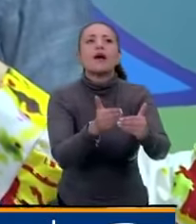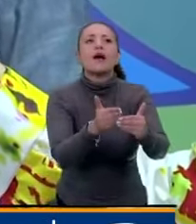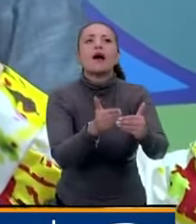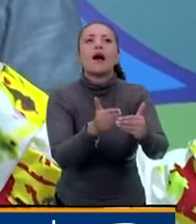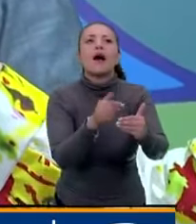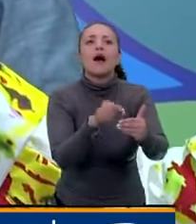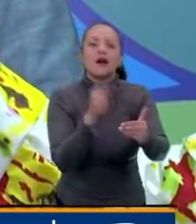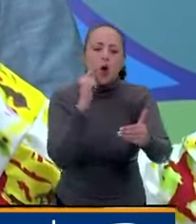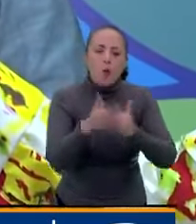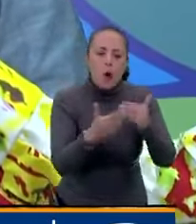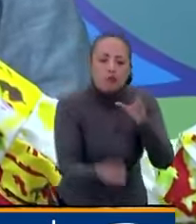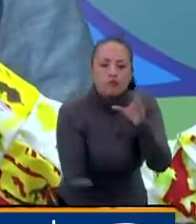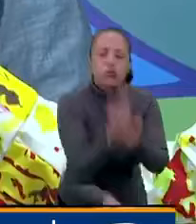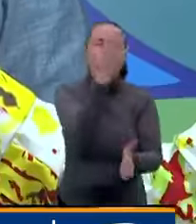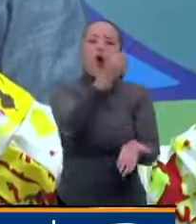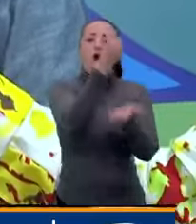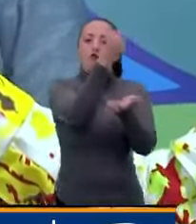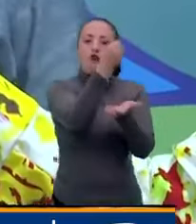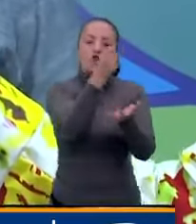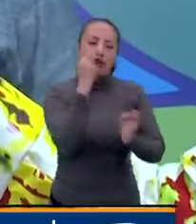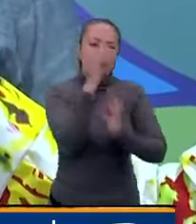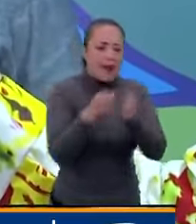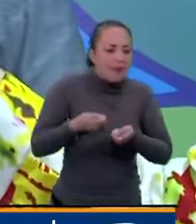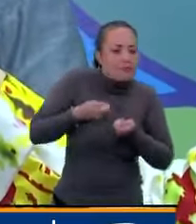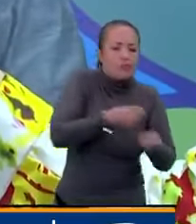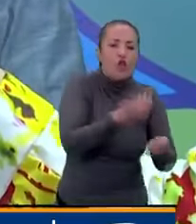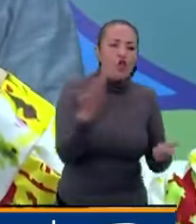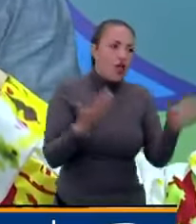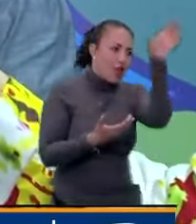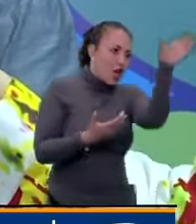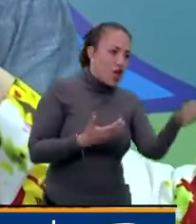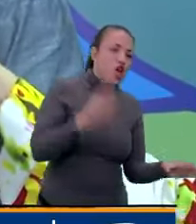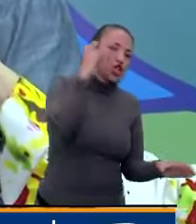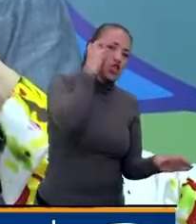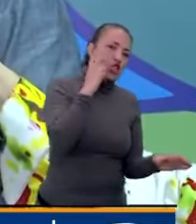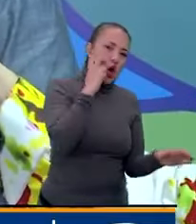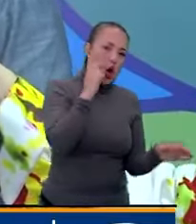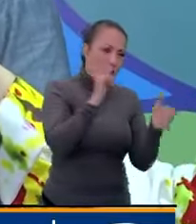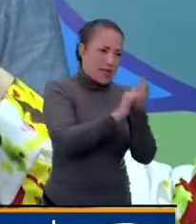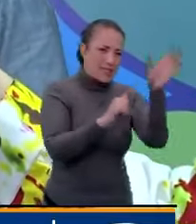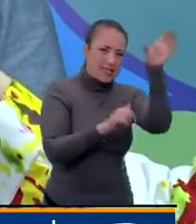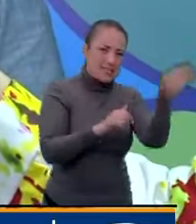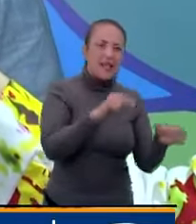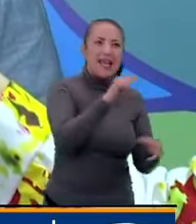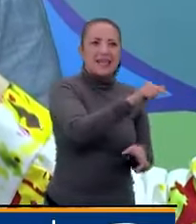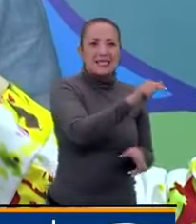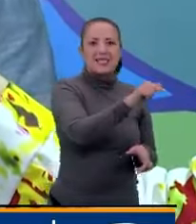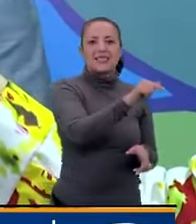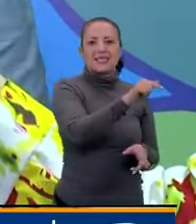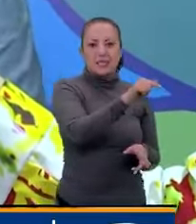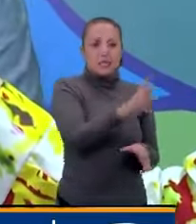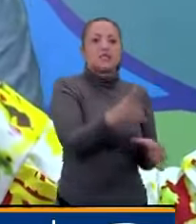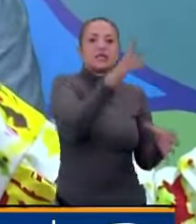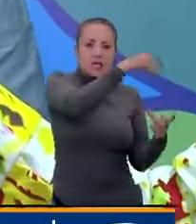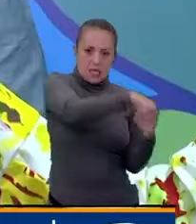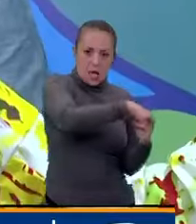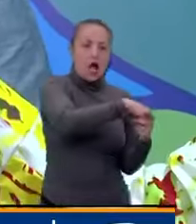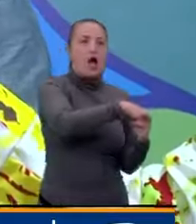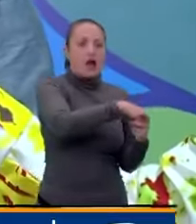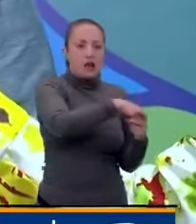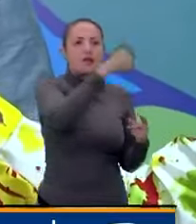a financiar la protección de la biodiversidad en el Chocó biogeográfico, que ese es todo el corredor, y va a incluir obviamente Costa